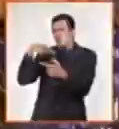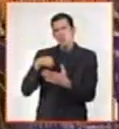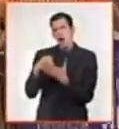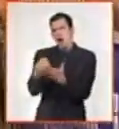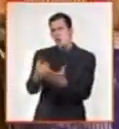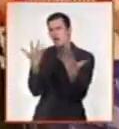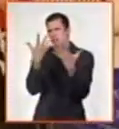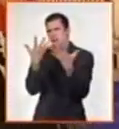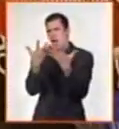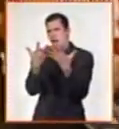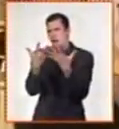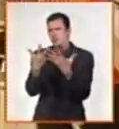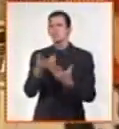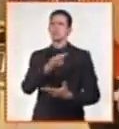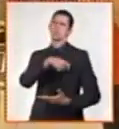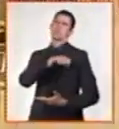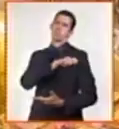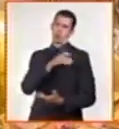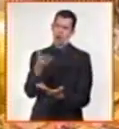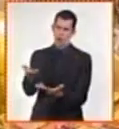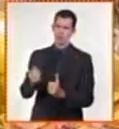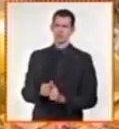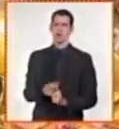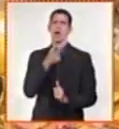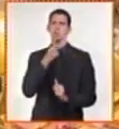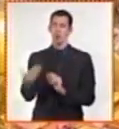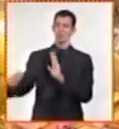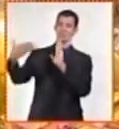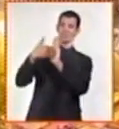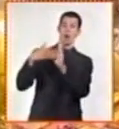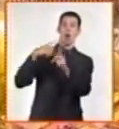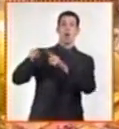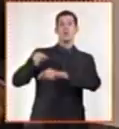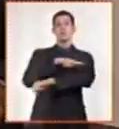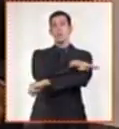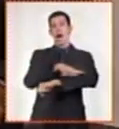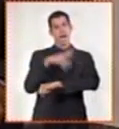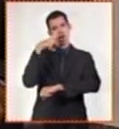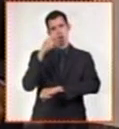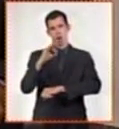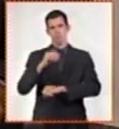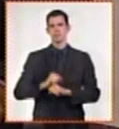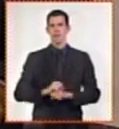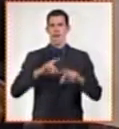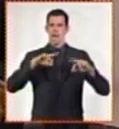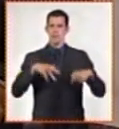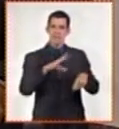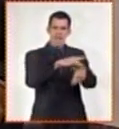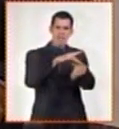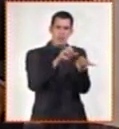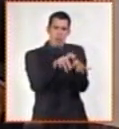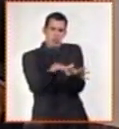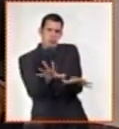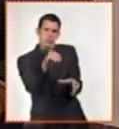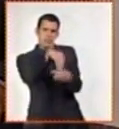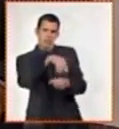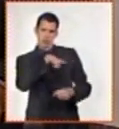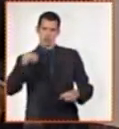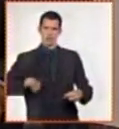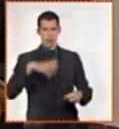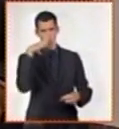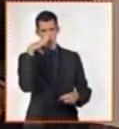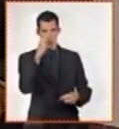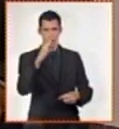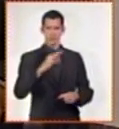en evitar casos desde el exterior y rebrotes en el interior, aplicando la política de dinamismo de cero